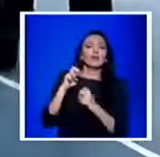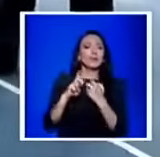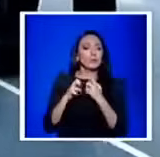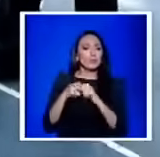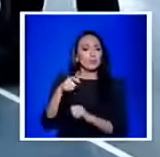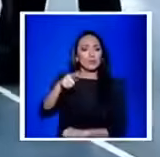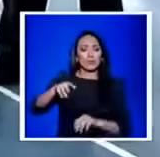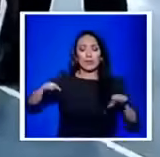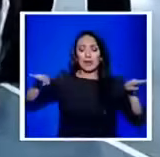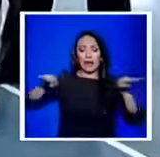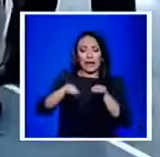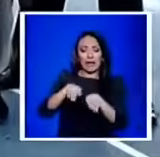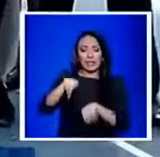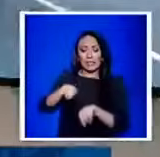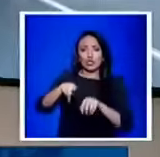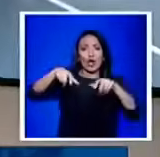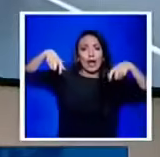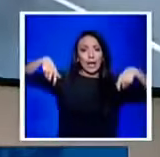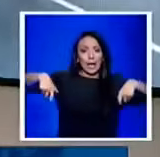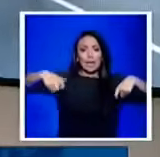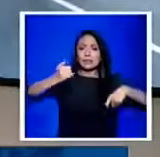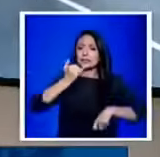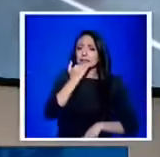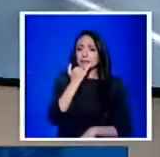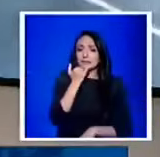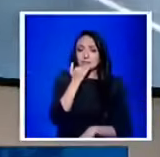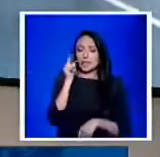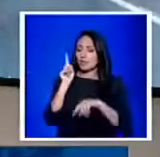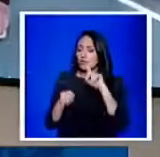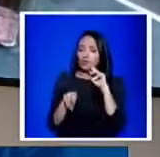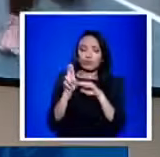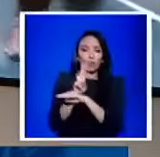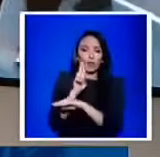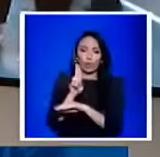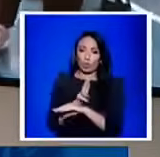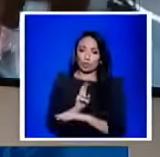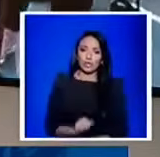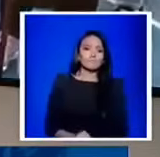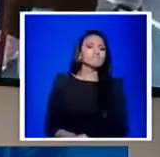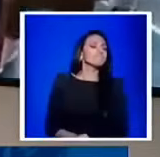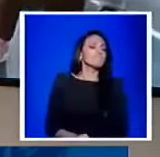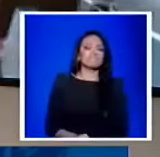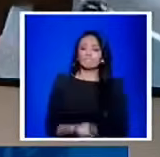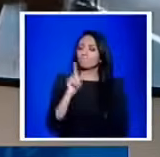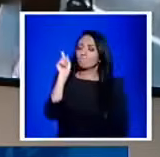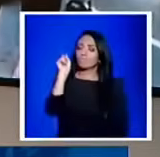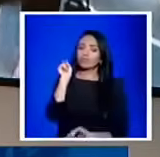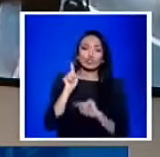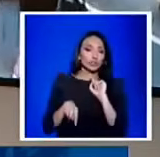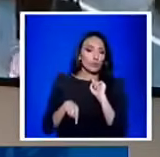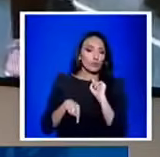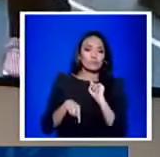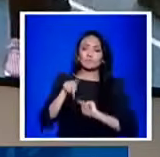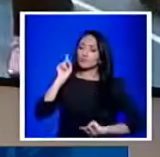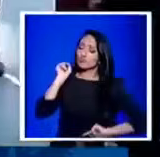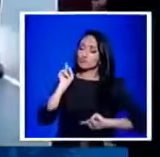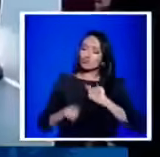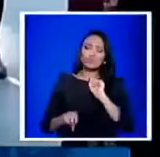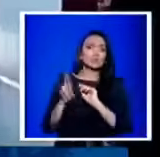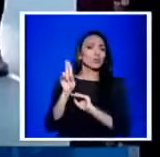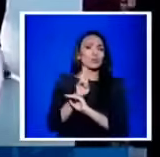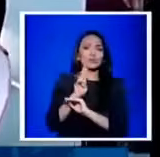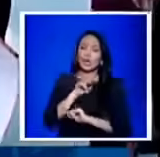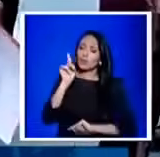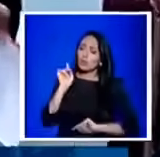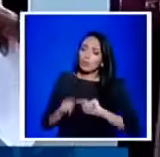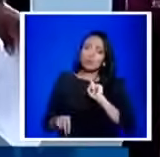concepto está bien hecha la cancha. O sea, la cancha no se puede utilizar. No se puede utilizar, no se puede utilizar. No tiene